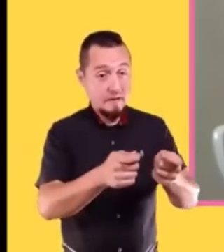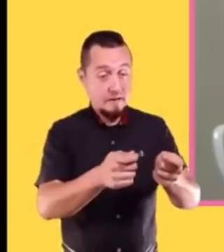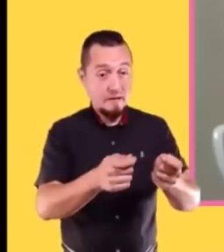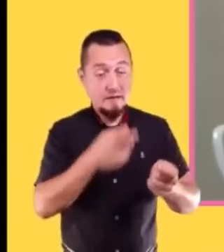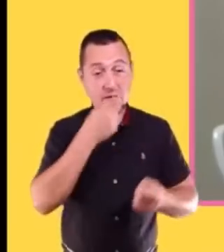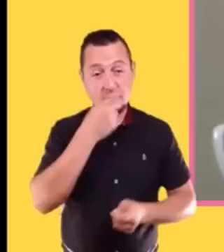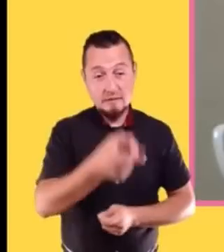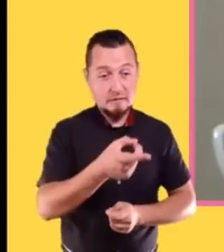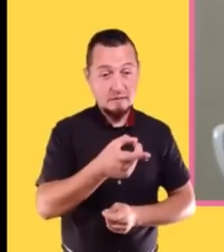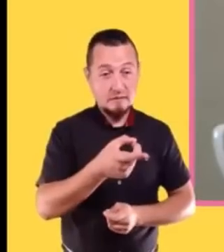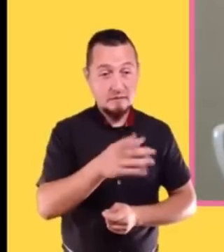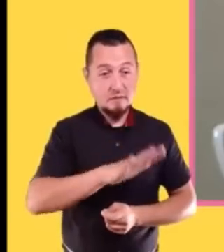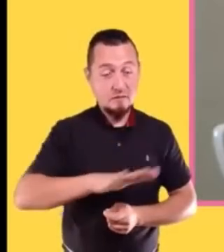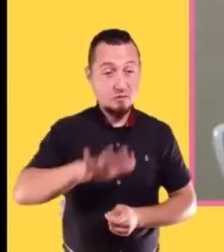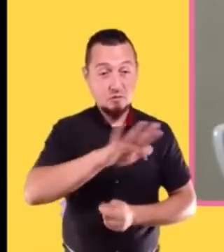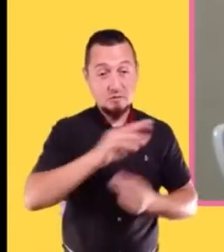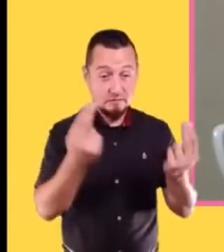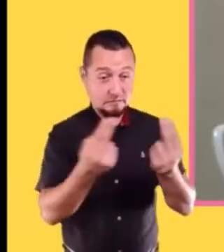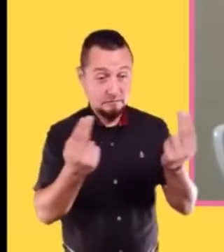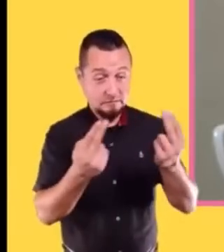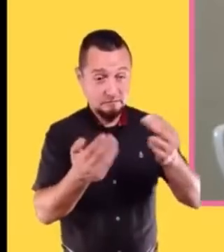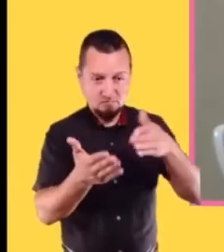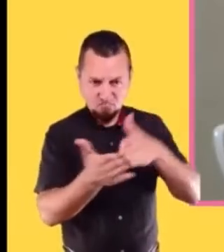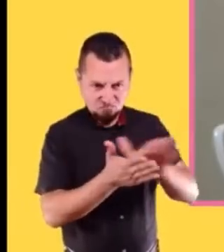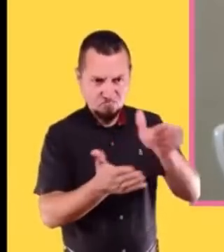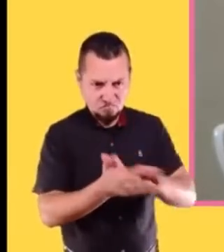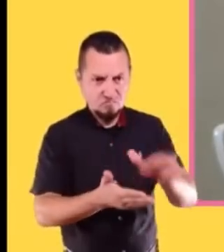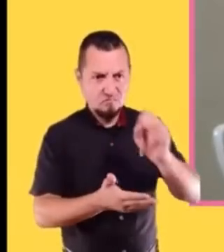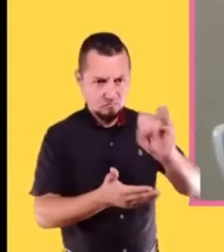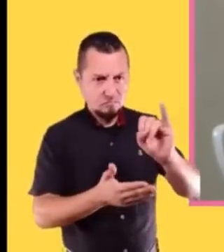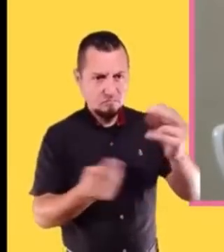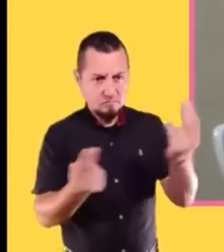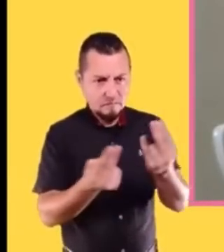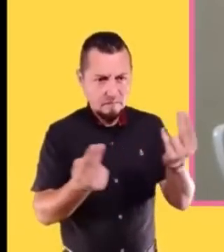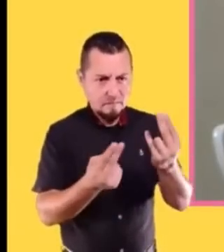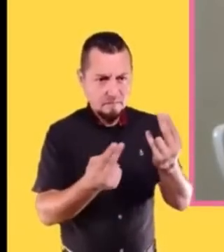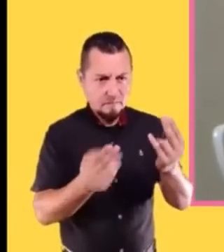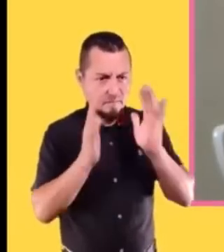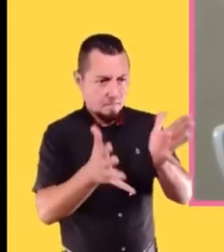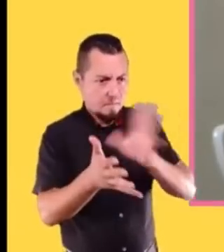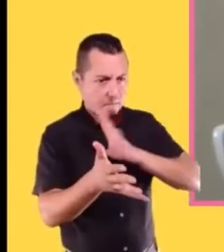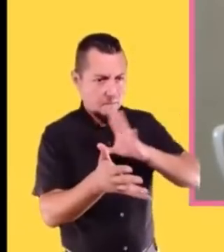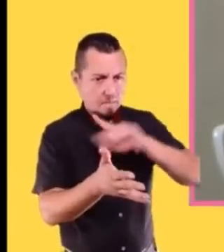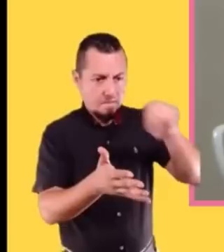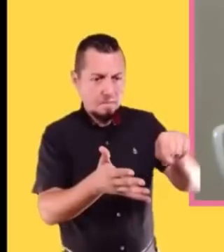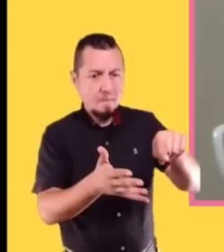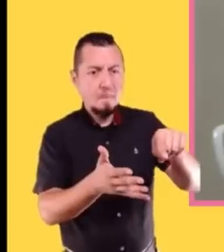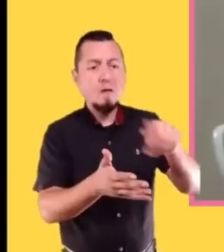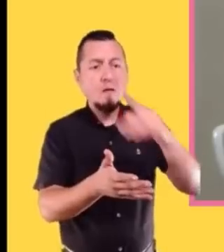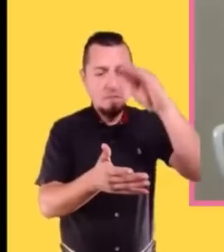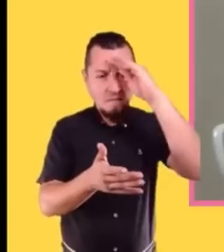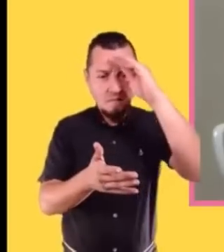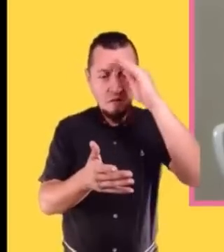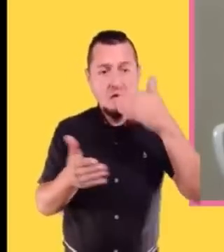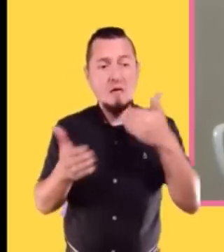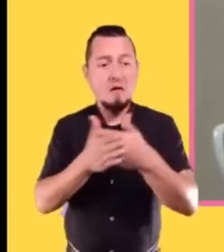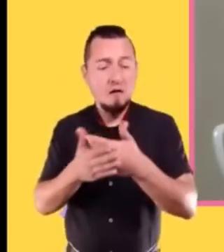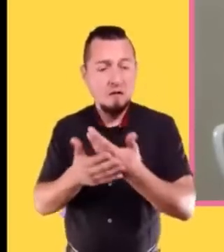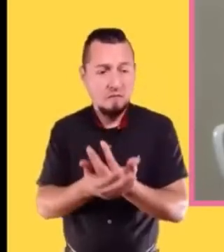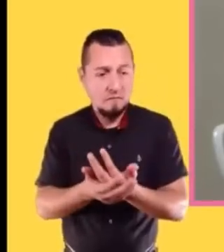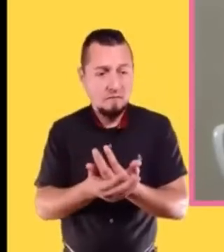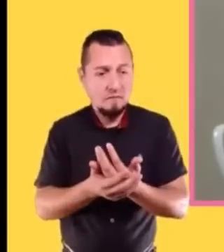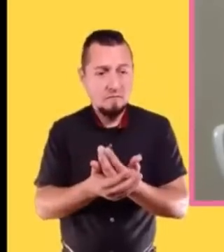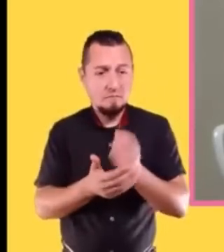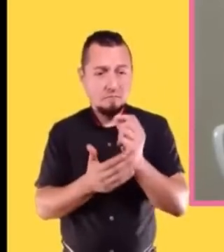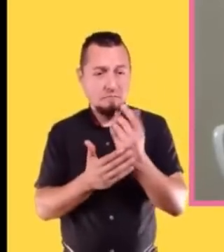si necesitamos imprimir materiales, los vamos a imprimir, pero las herramientas ya están. Lo que no podemos es adelantarnos a eso. Entonces eso se vería hasta un poquito antes